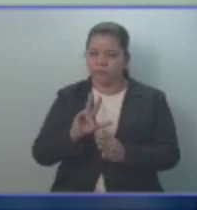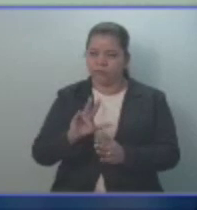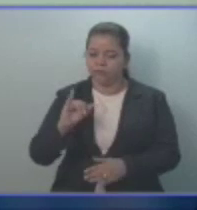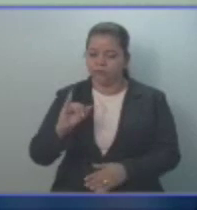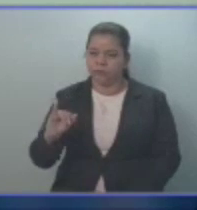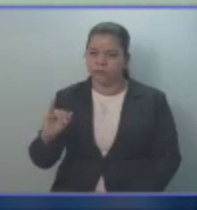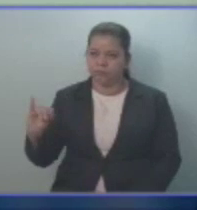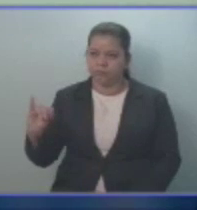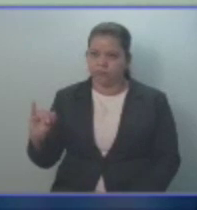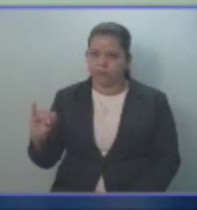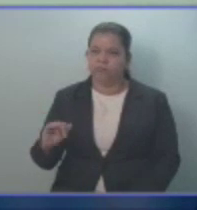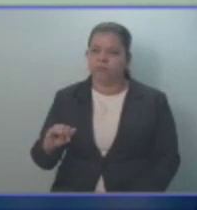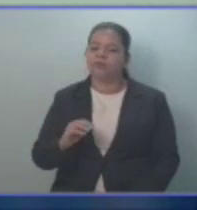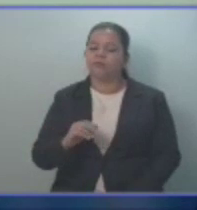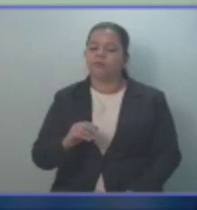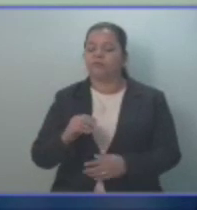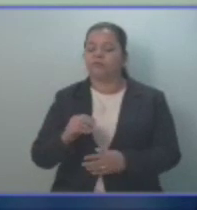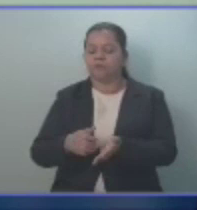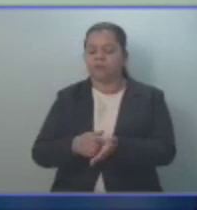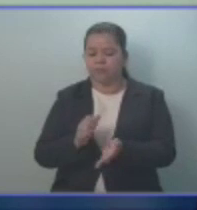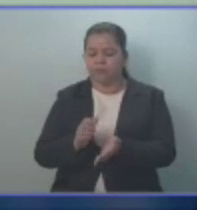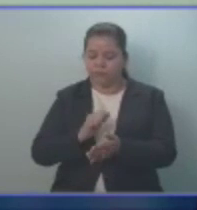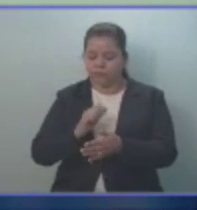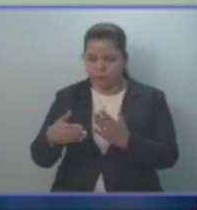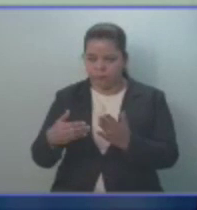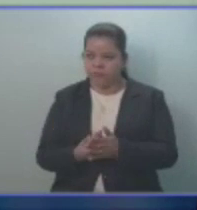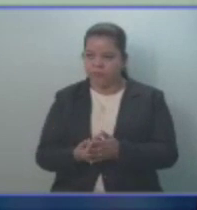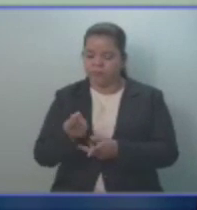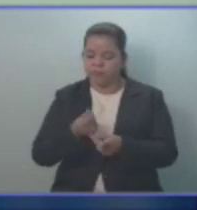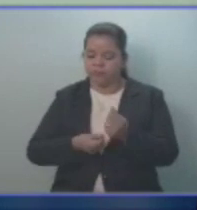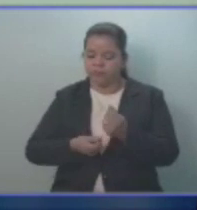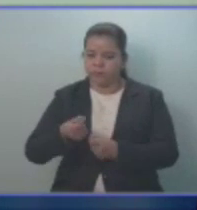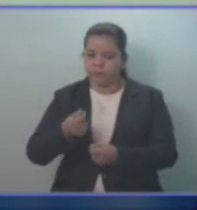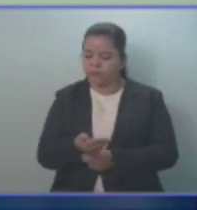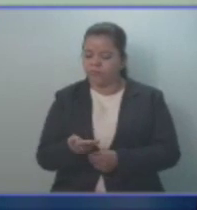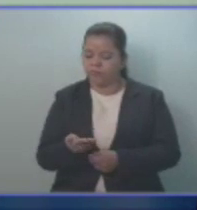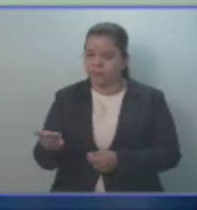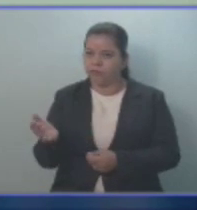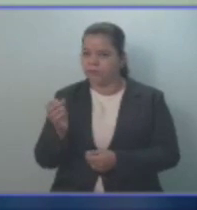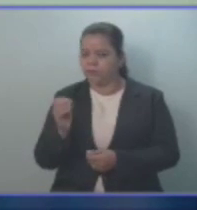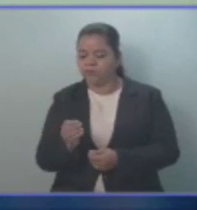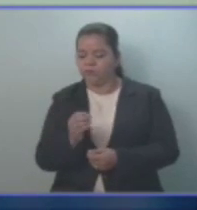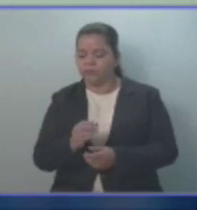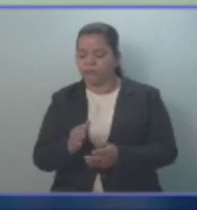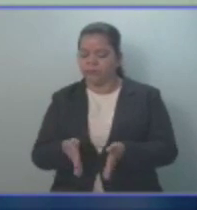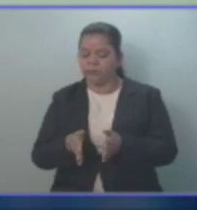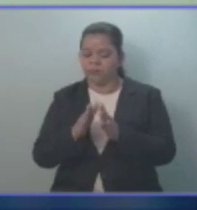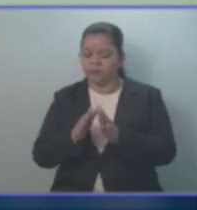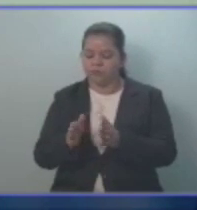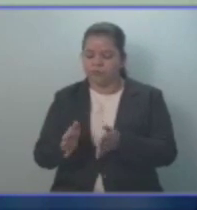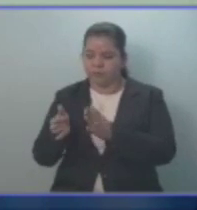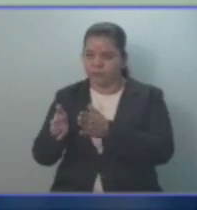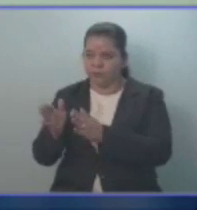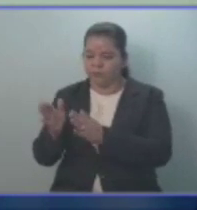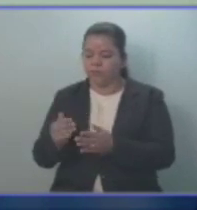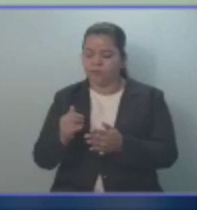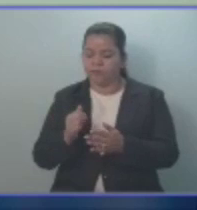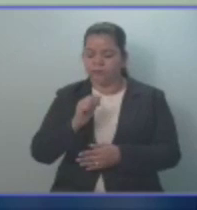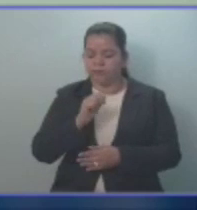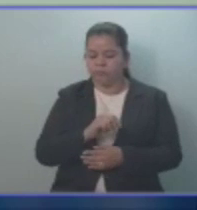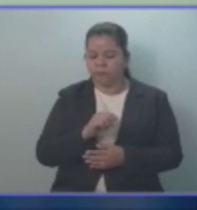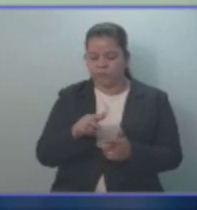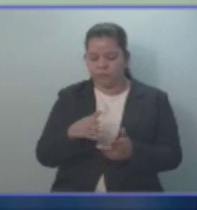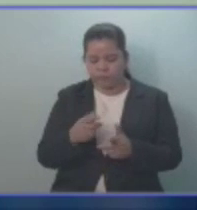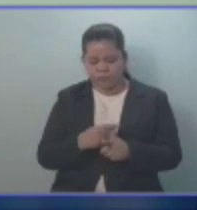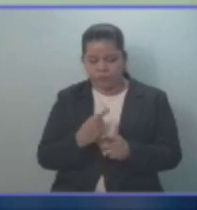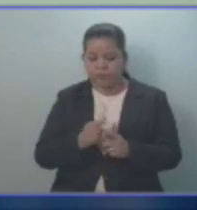3i. B. Impuestos a la transferencia de bienes inmuebles. Artículo 2, párrafo 1b, 3i.